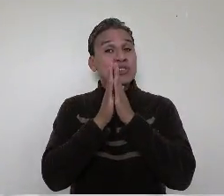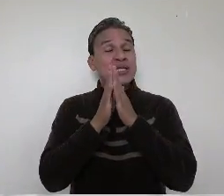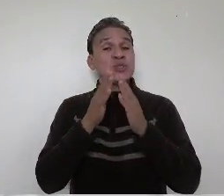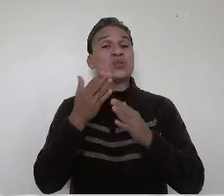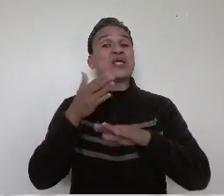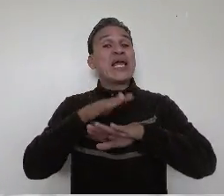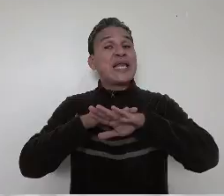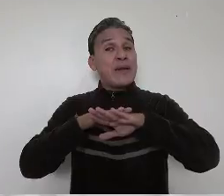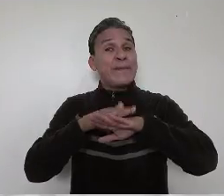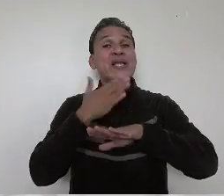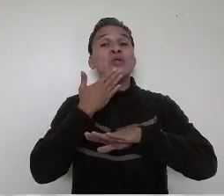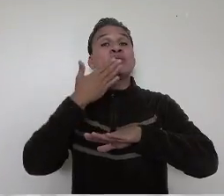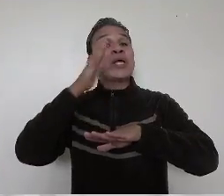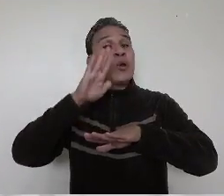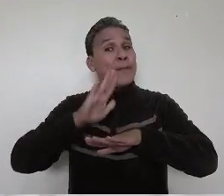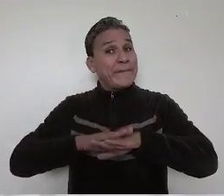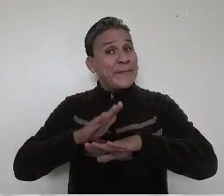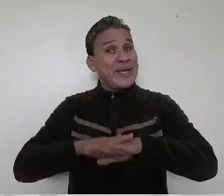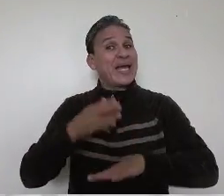muertos y en la vida eterna?